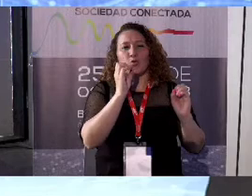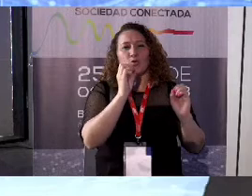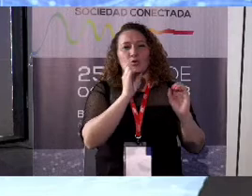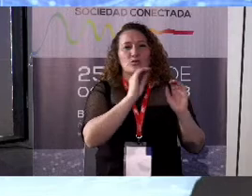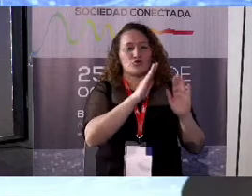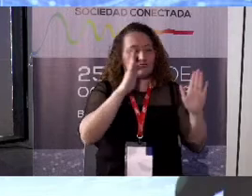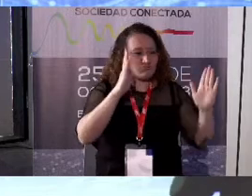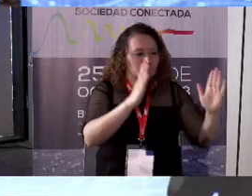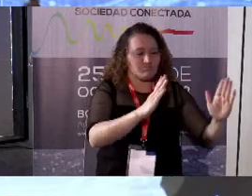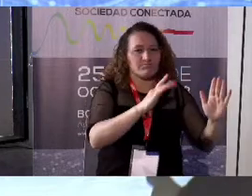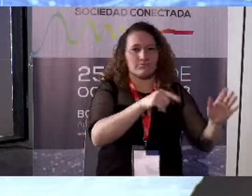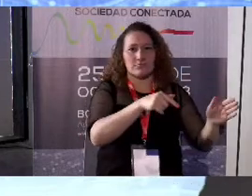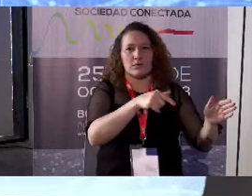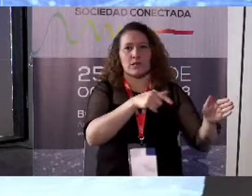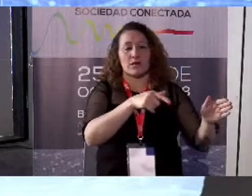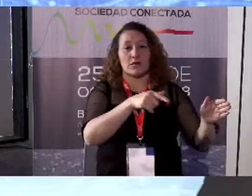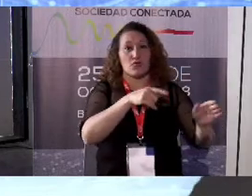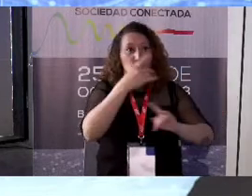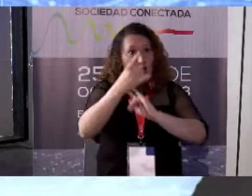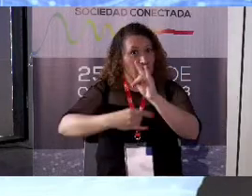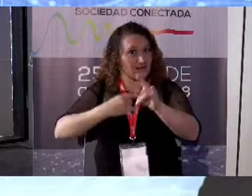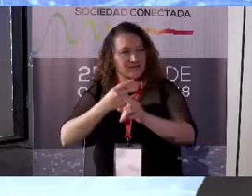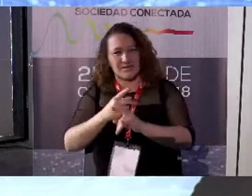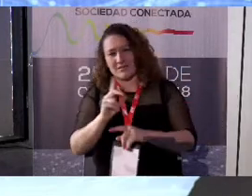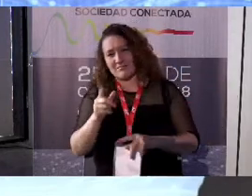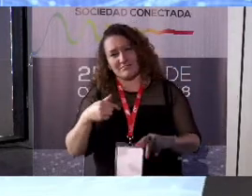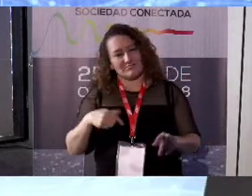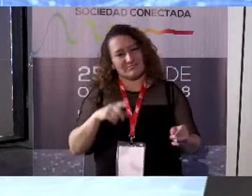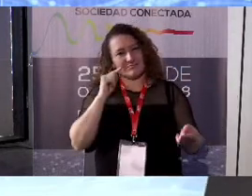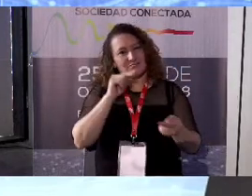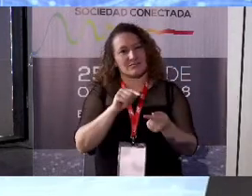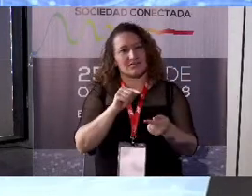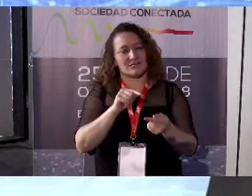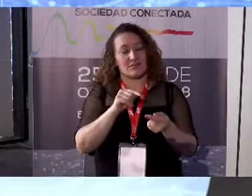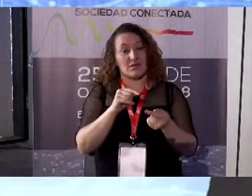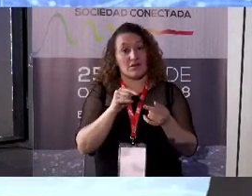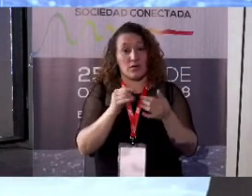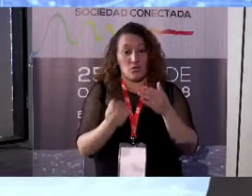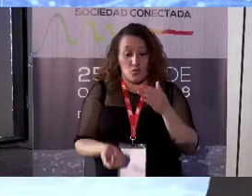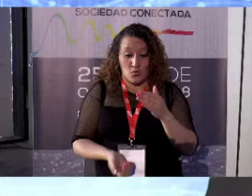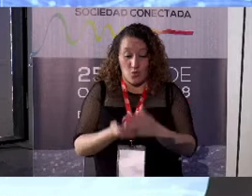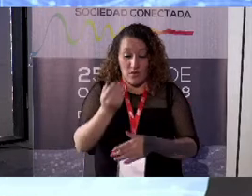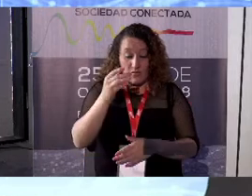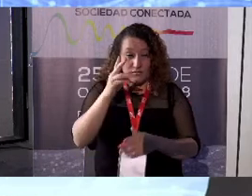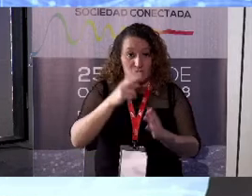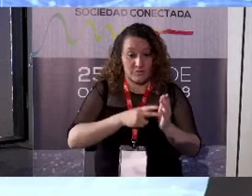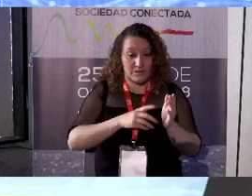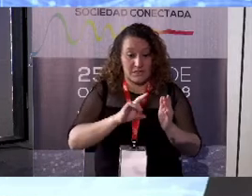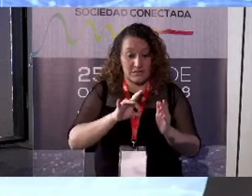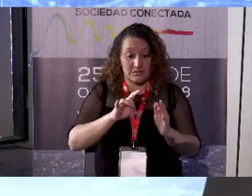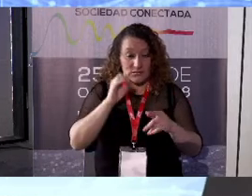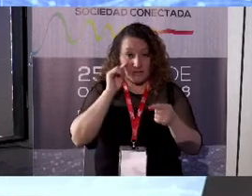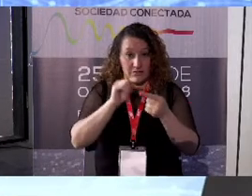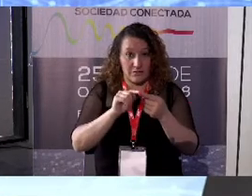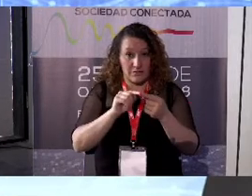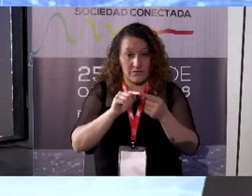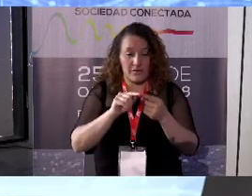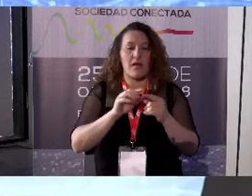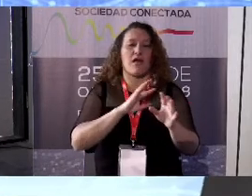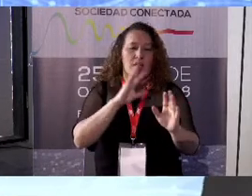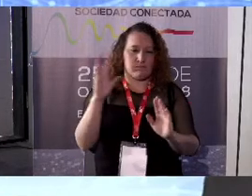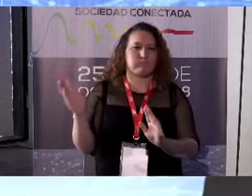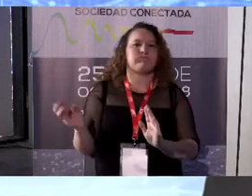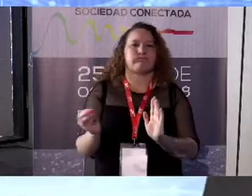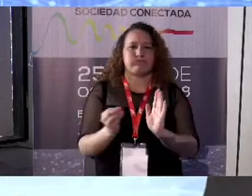desarrollados para hac para tener un alcance universal en los objetivos de desarrollo sostenible los ods se mete se introduce